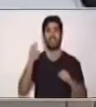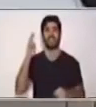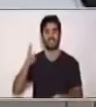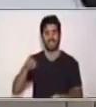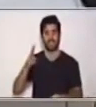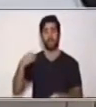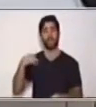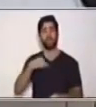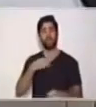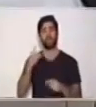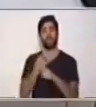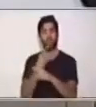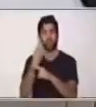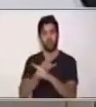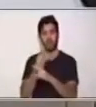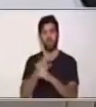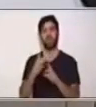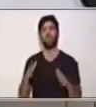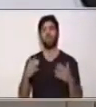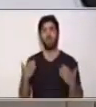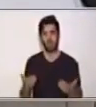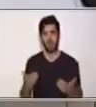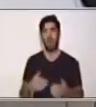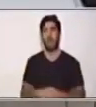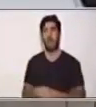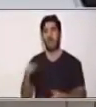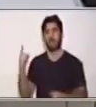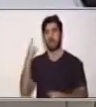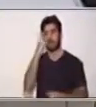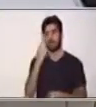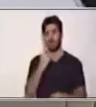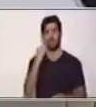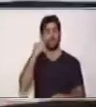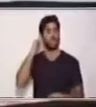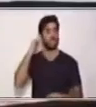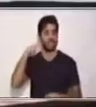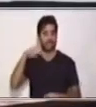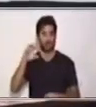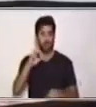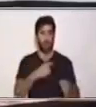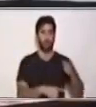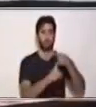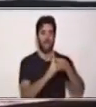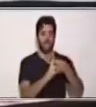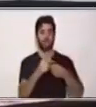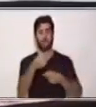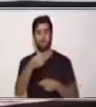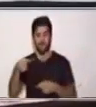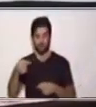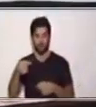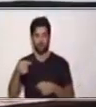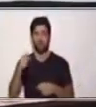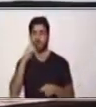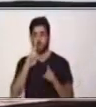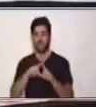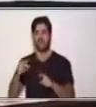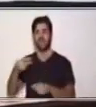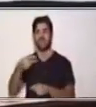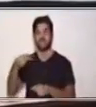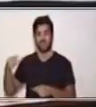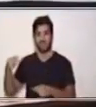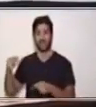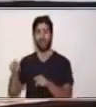estamos utilizando los signos, ¿verdad? En este caso, más, menos y el igual, que eso